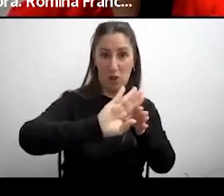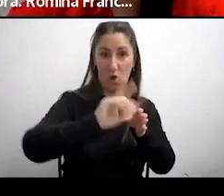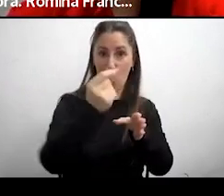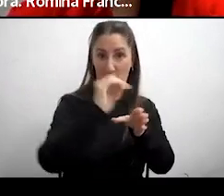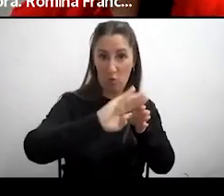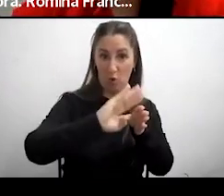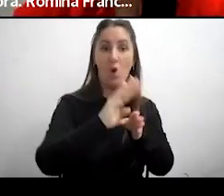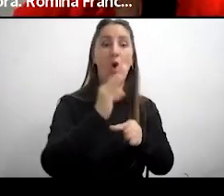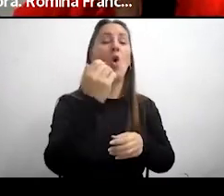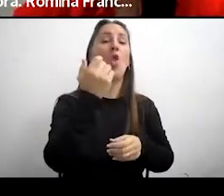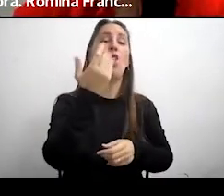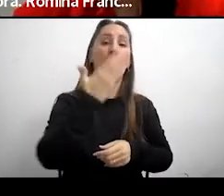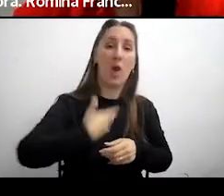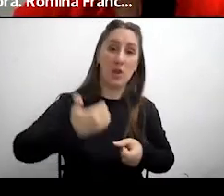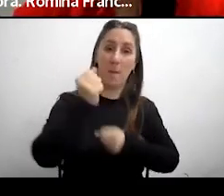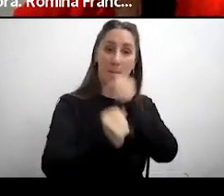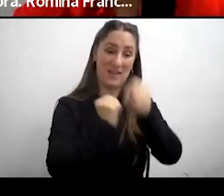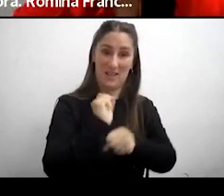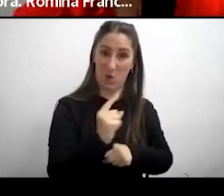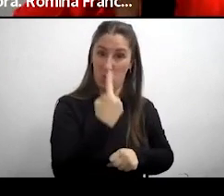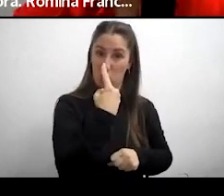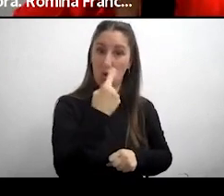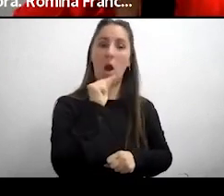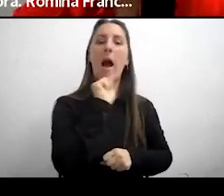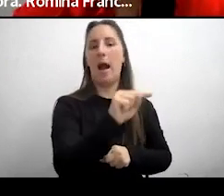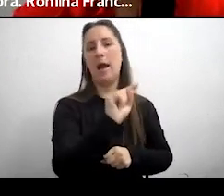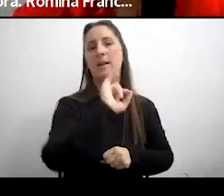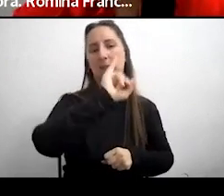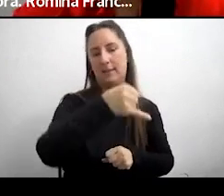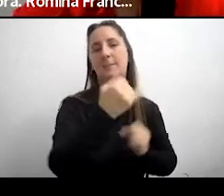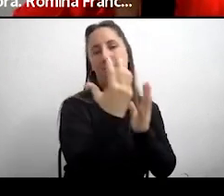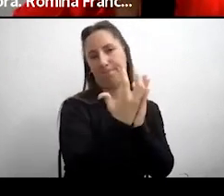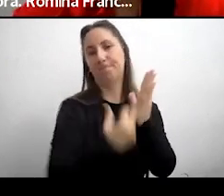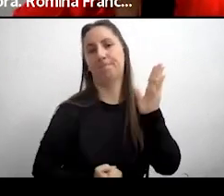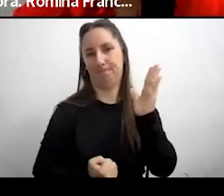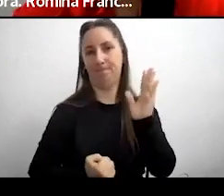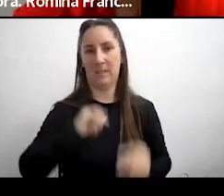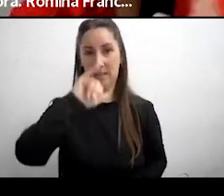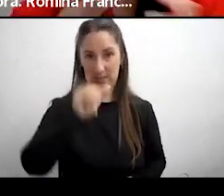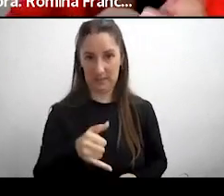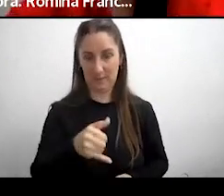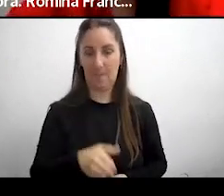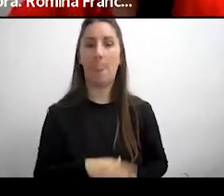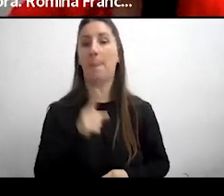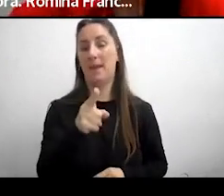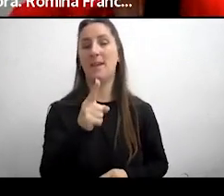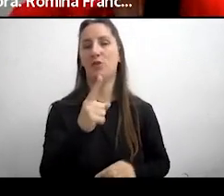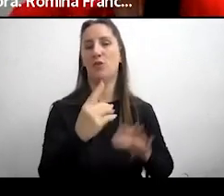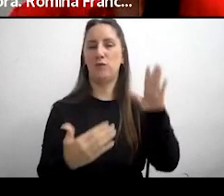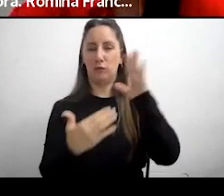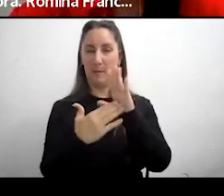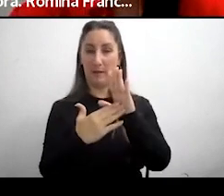una empresa unipersonal, eso sí lo van a tener que detraer. Eso es clave y es la diferencia